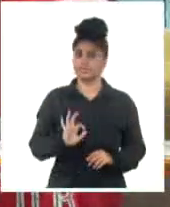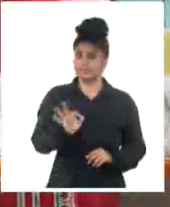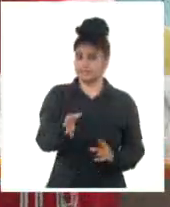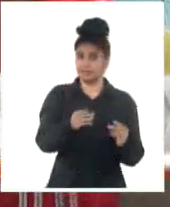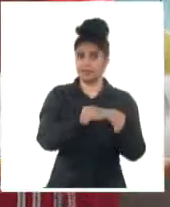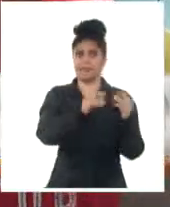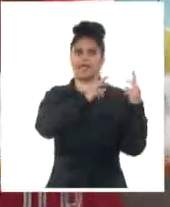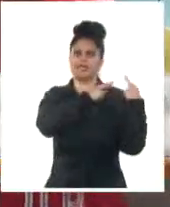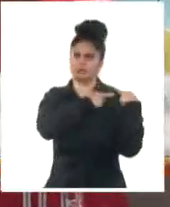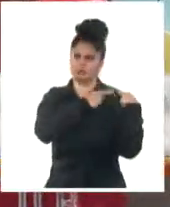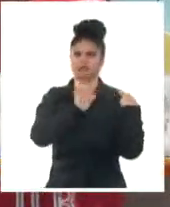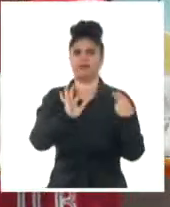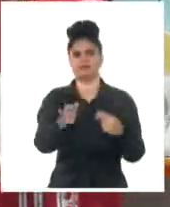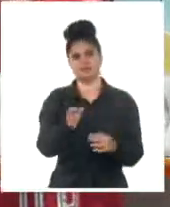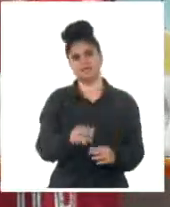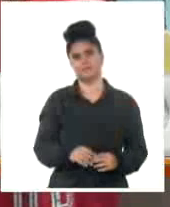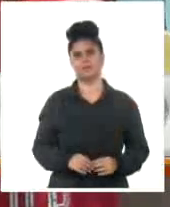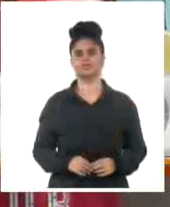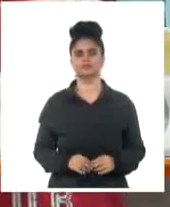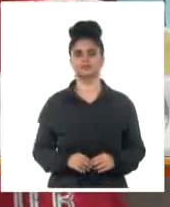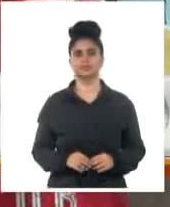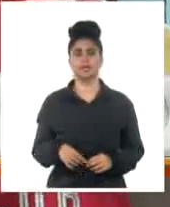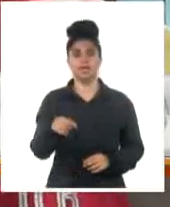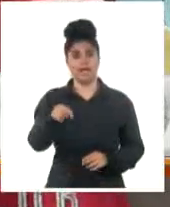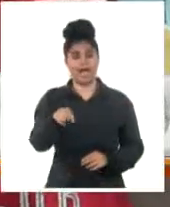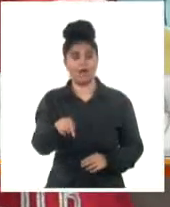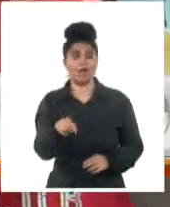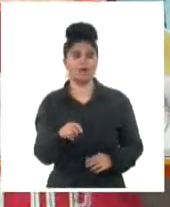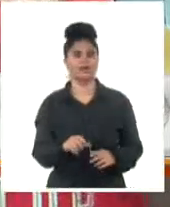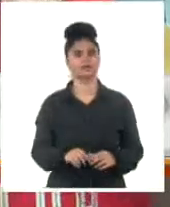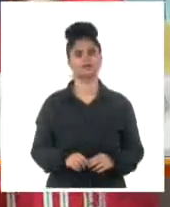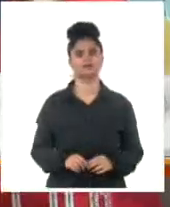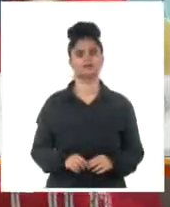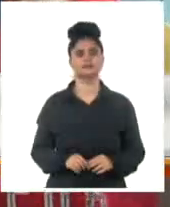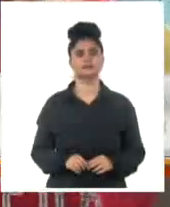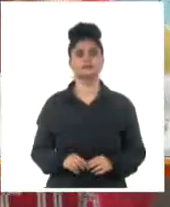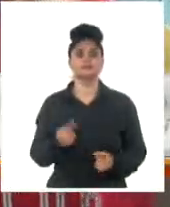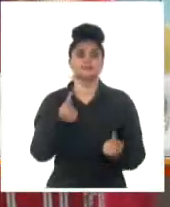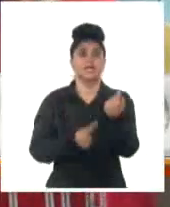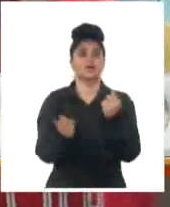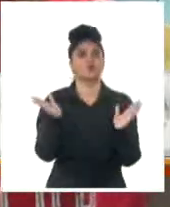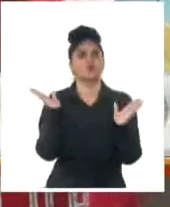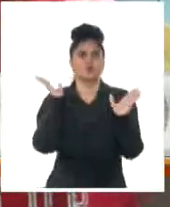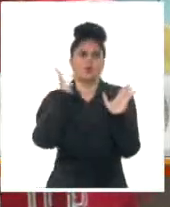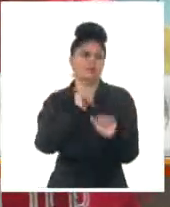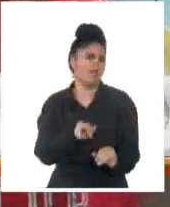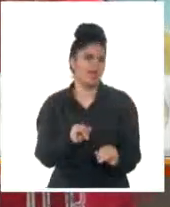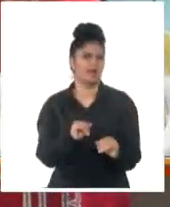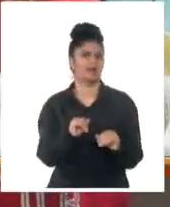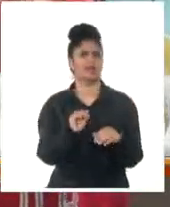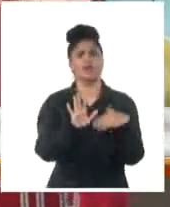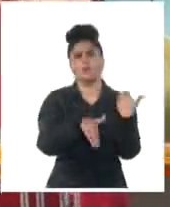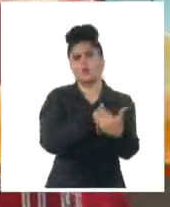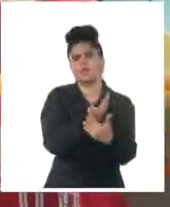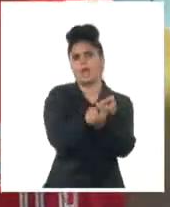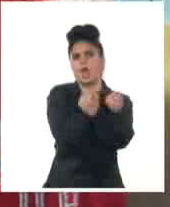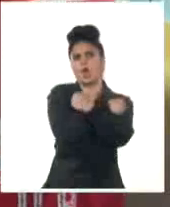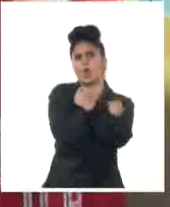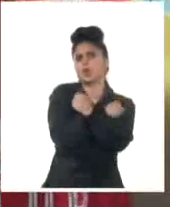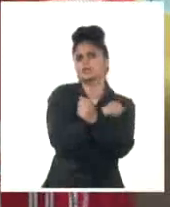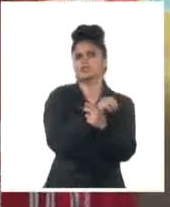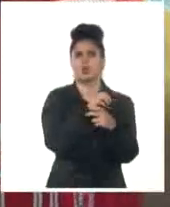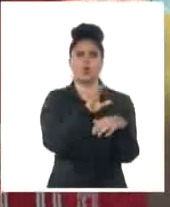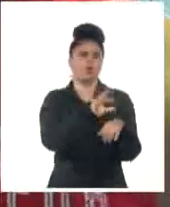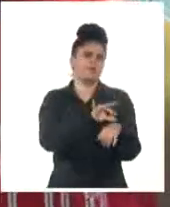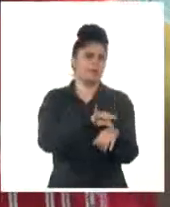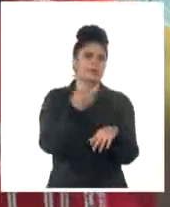más los titulares, no tenemos muchos jugadores por las lesiones que hay. Estamos un poco desnivelados en el